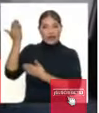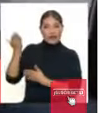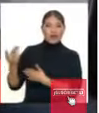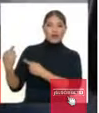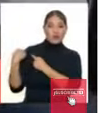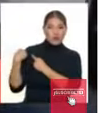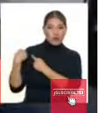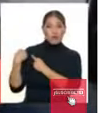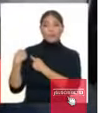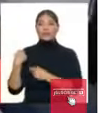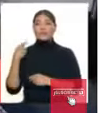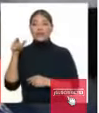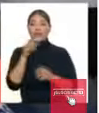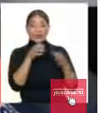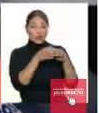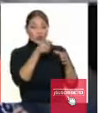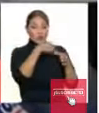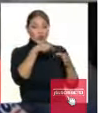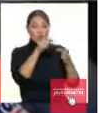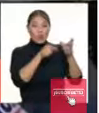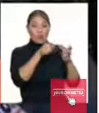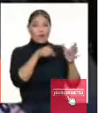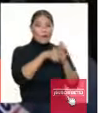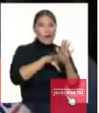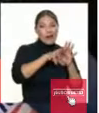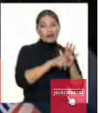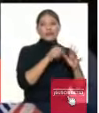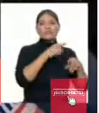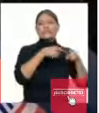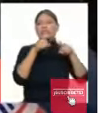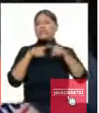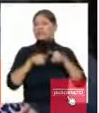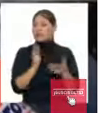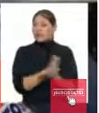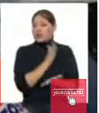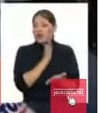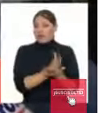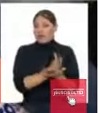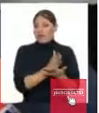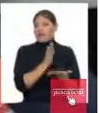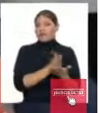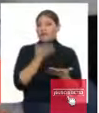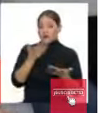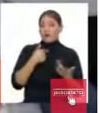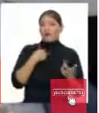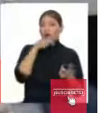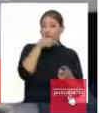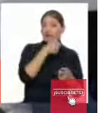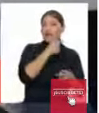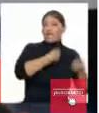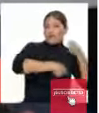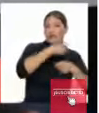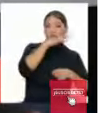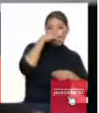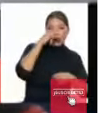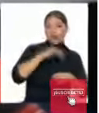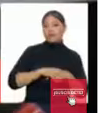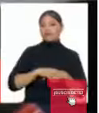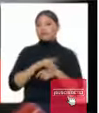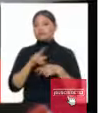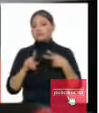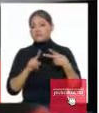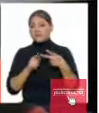Estos sujetos se dedican a cometer distintos ilícitos penales, como son la venta de drogas, las